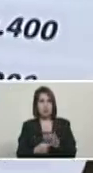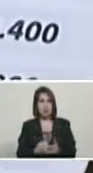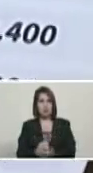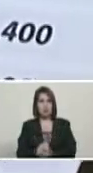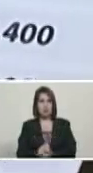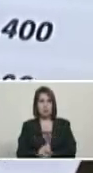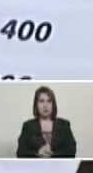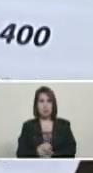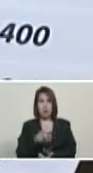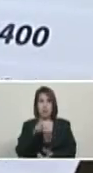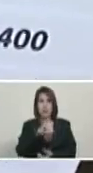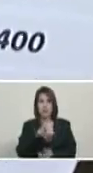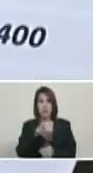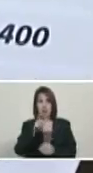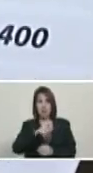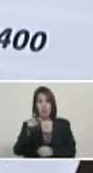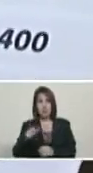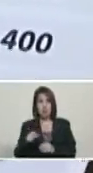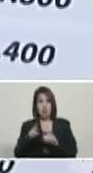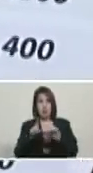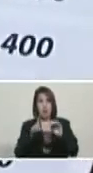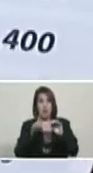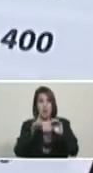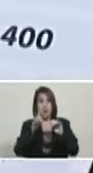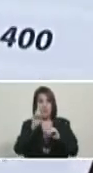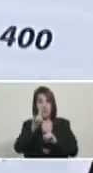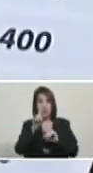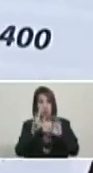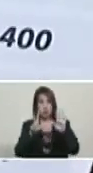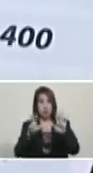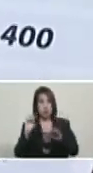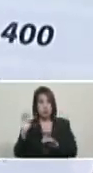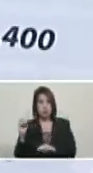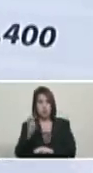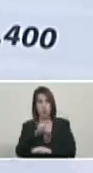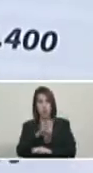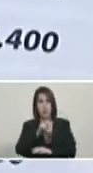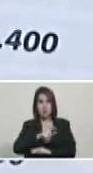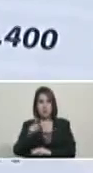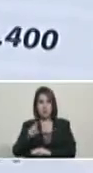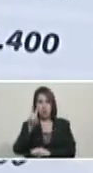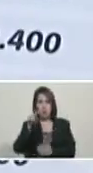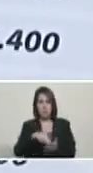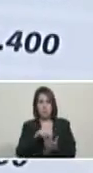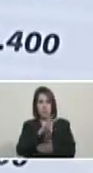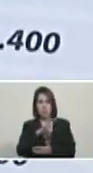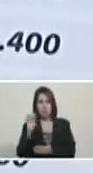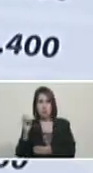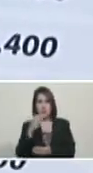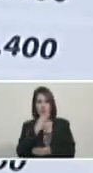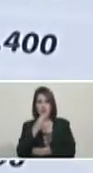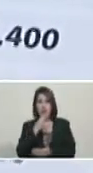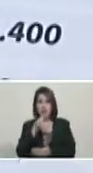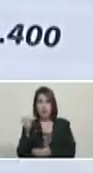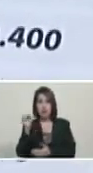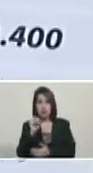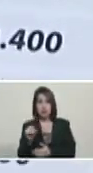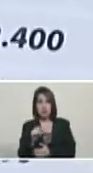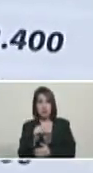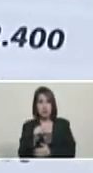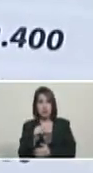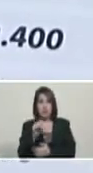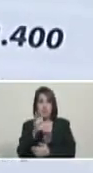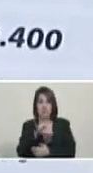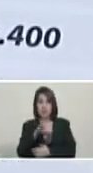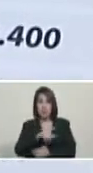tres personas, 1.800 bolívares, de cuatro personas, 2.400 bolívares, de